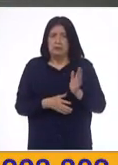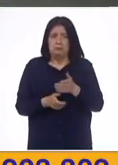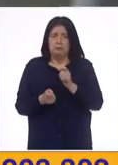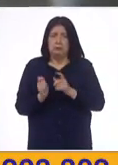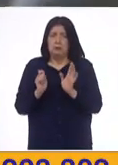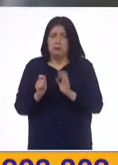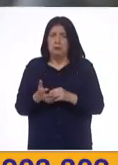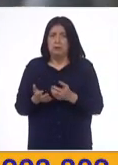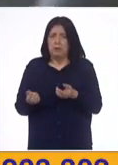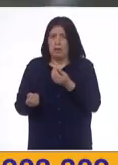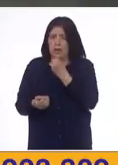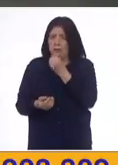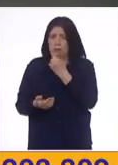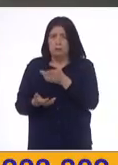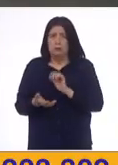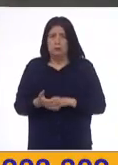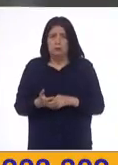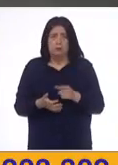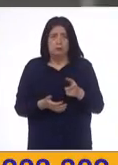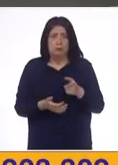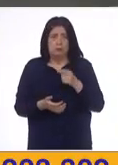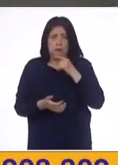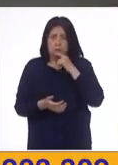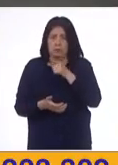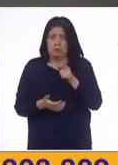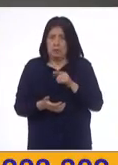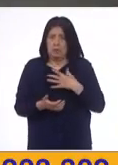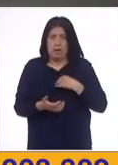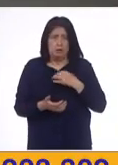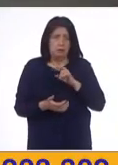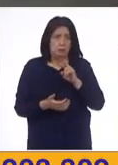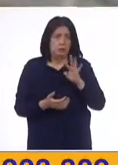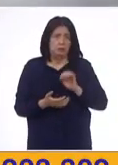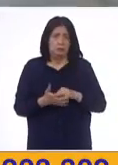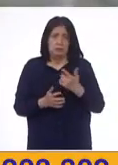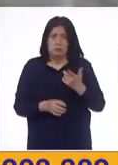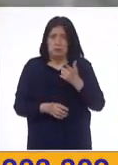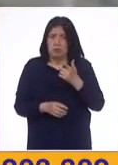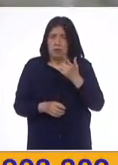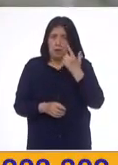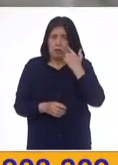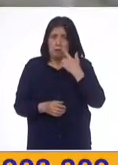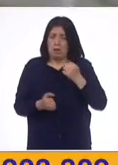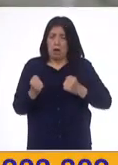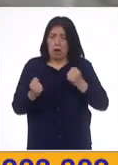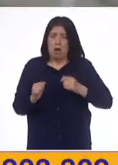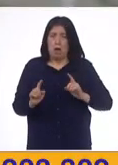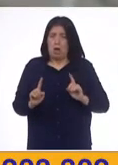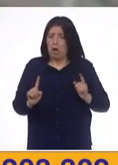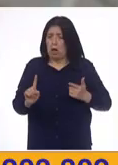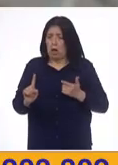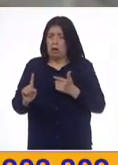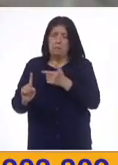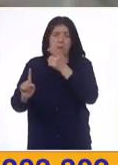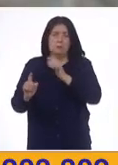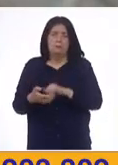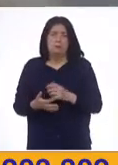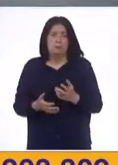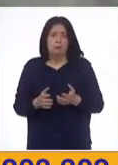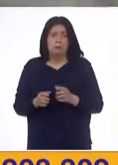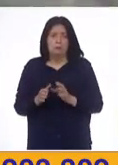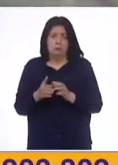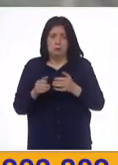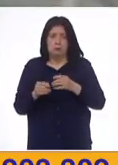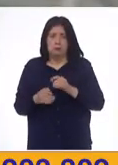la influencer Daniela Linares, de 24 años. El delincuente le dispara al hombre, que corre y tira su billetera y su reloj,